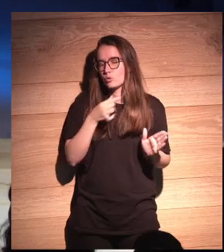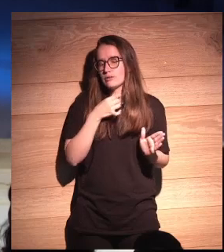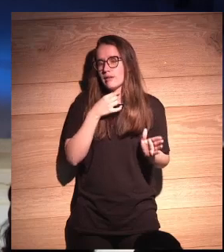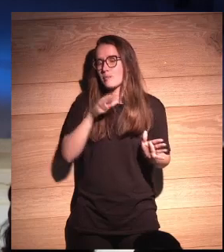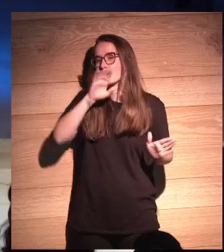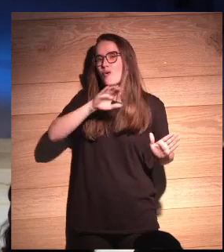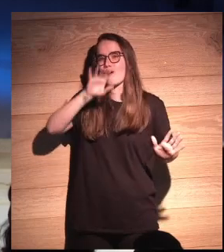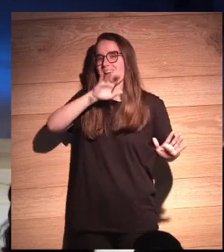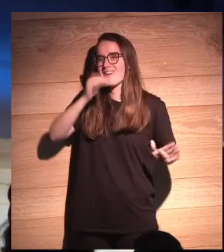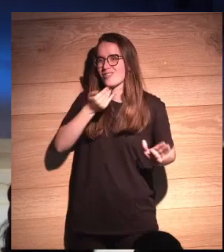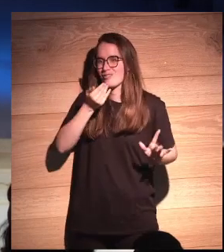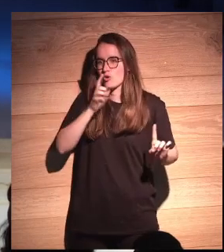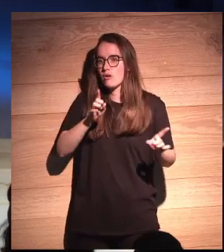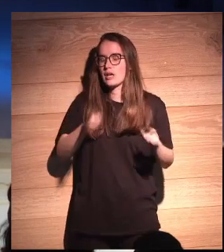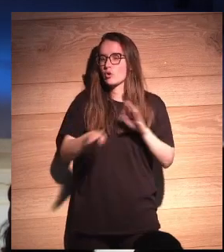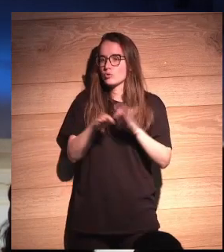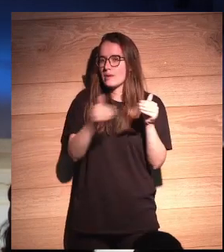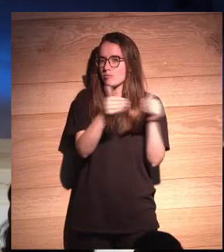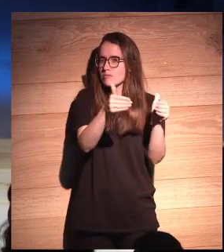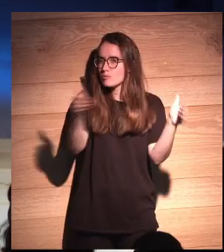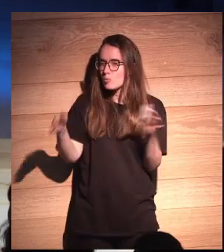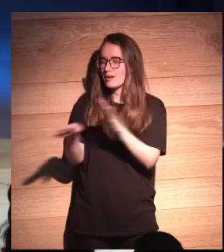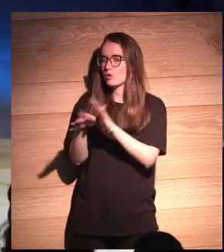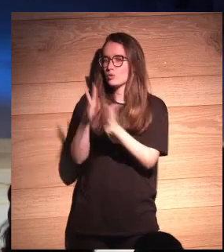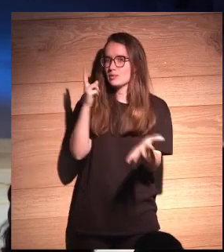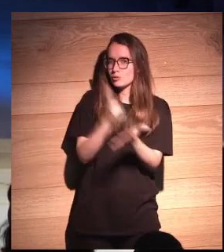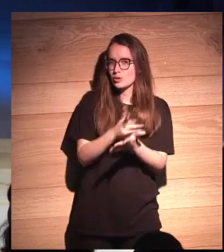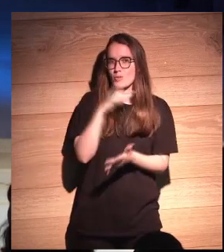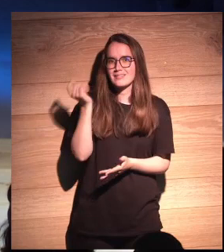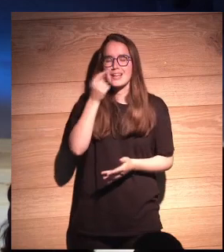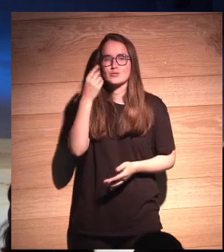una anécdota, sino que abriera puertas para que se siguiera apostando por el